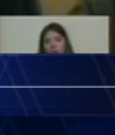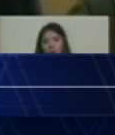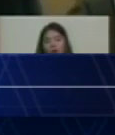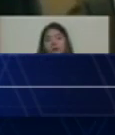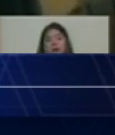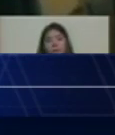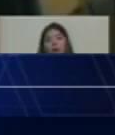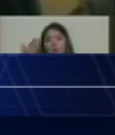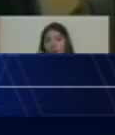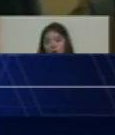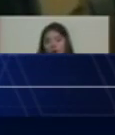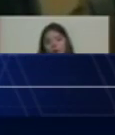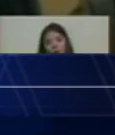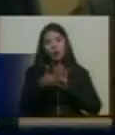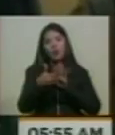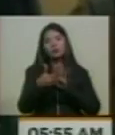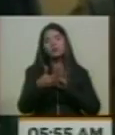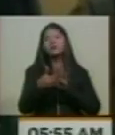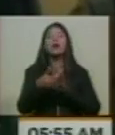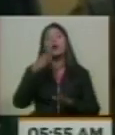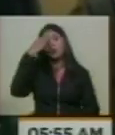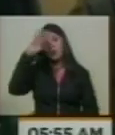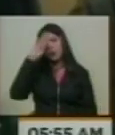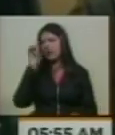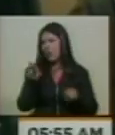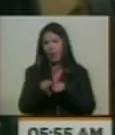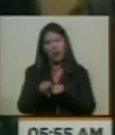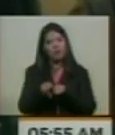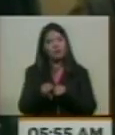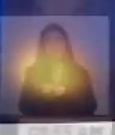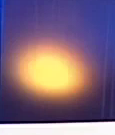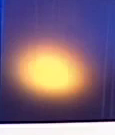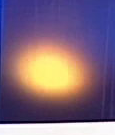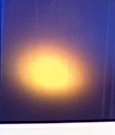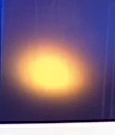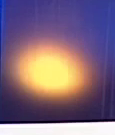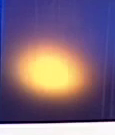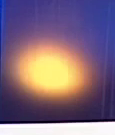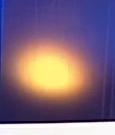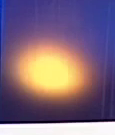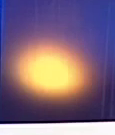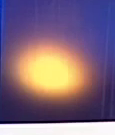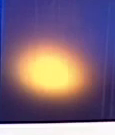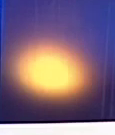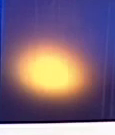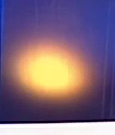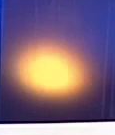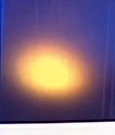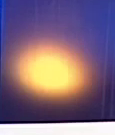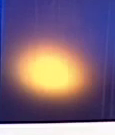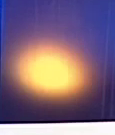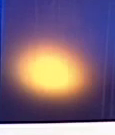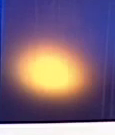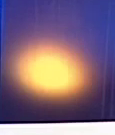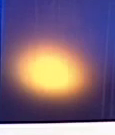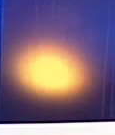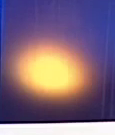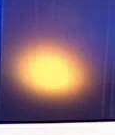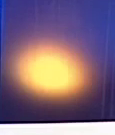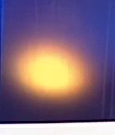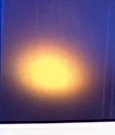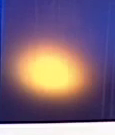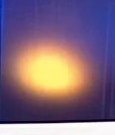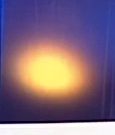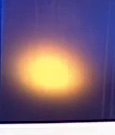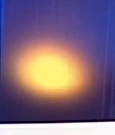Derechos Humanos de la ONU visite Venezuela en los próximos meses. El candidato a la gobernación del estado Vargas por la